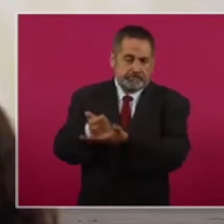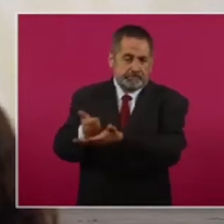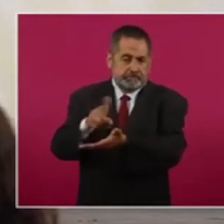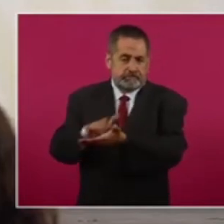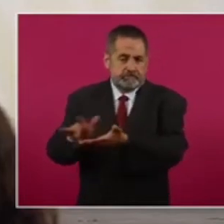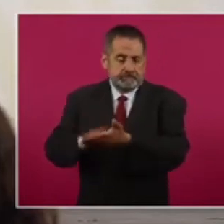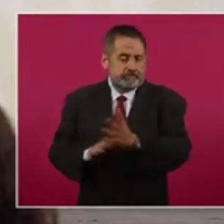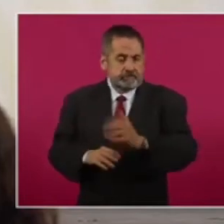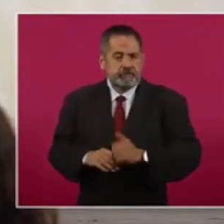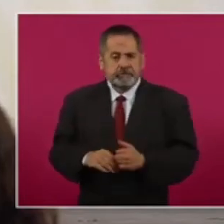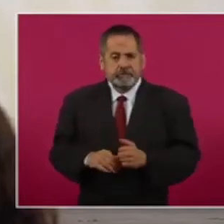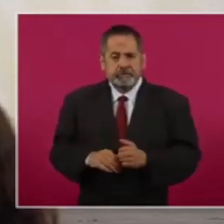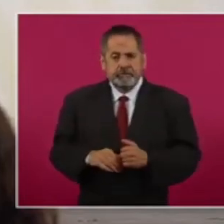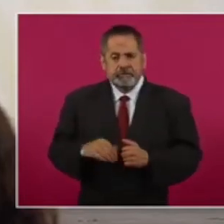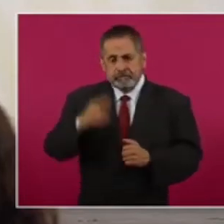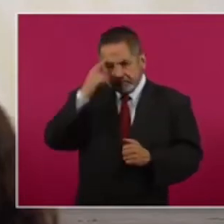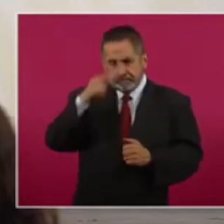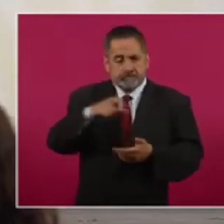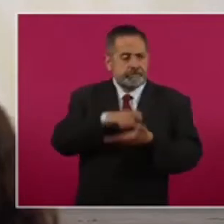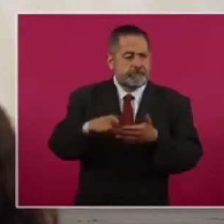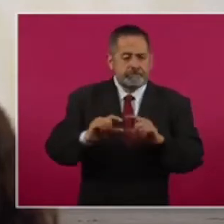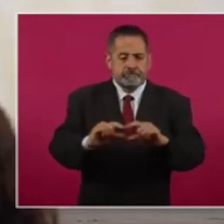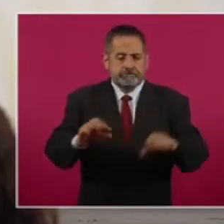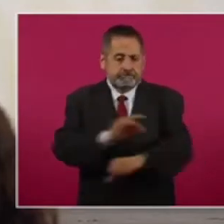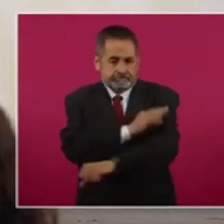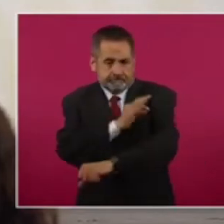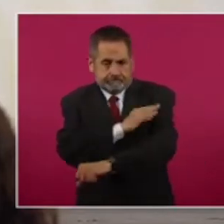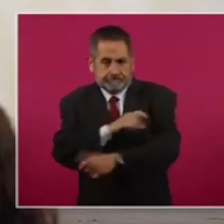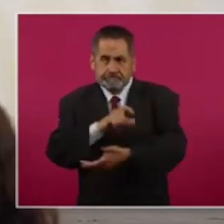pues para comprar las vacunas,